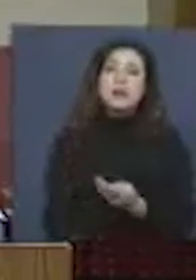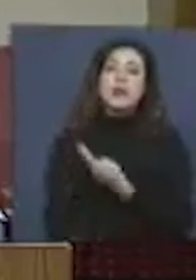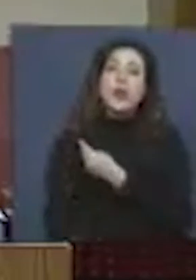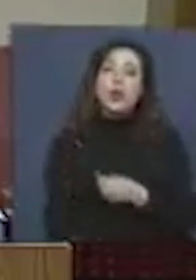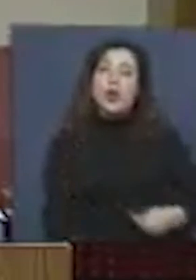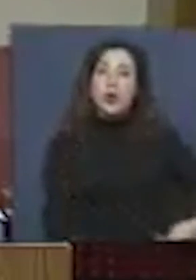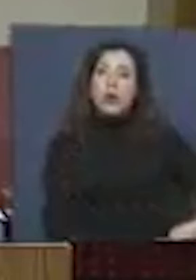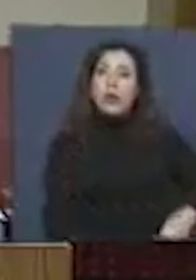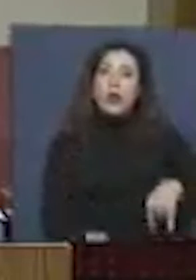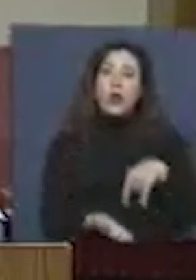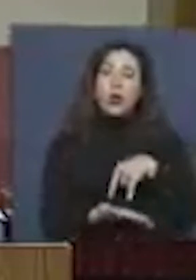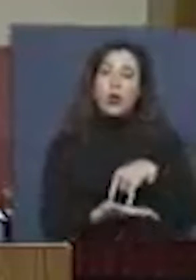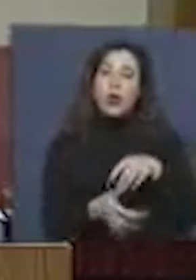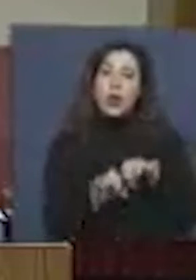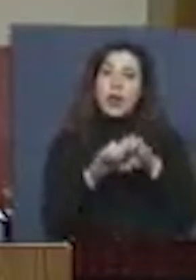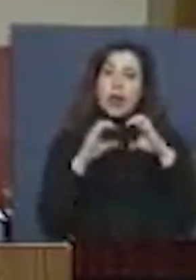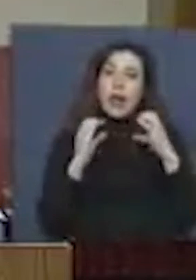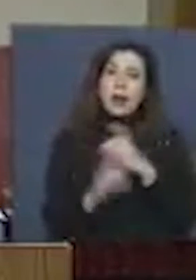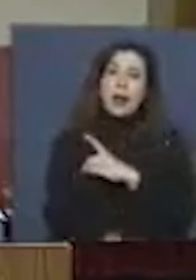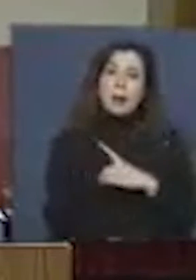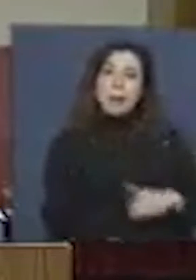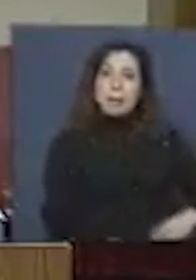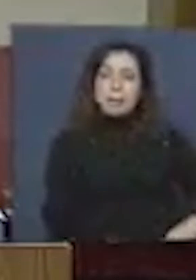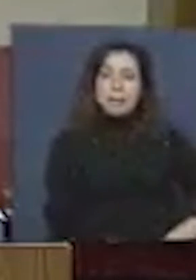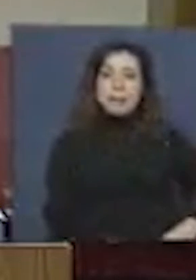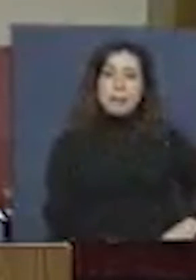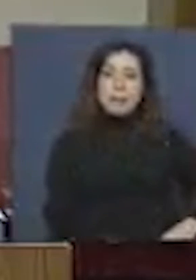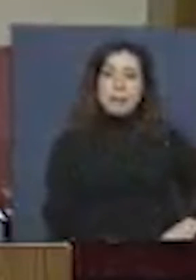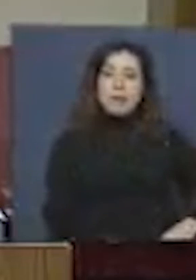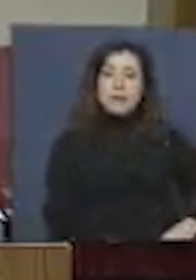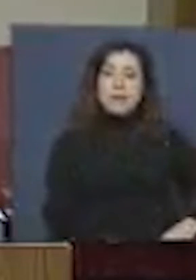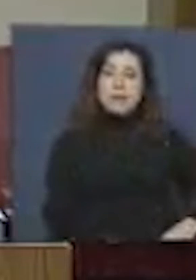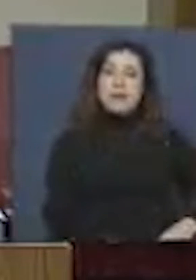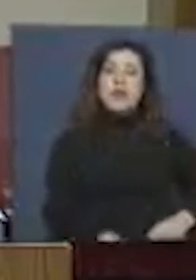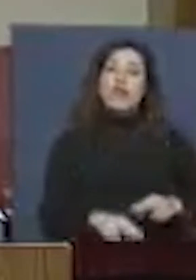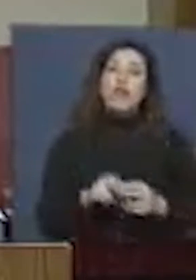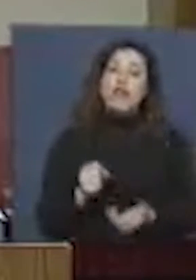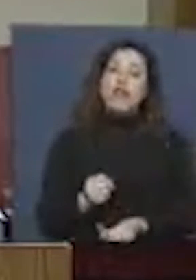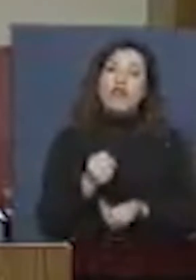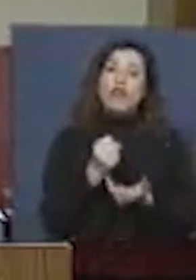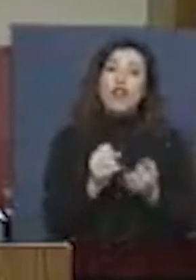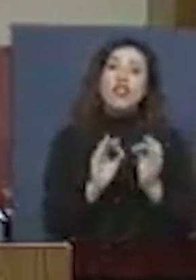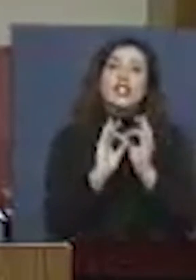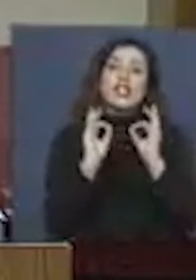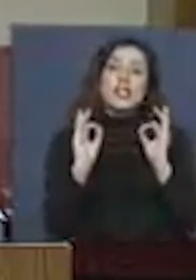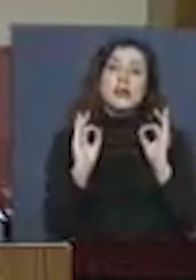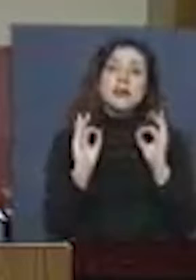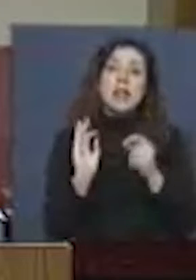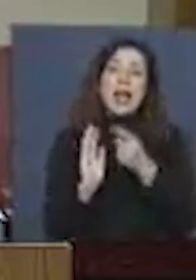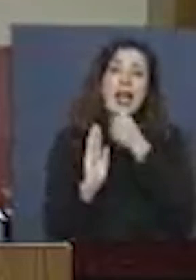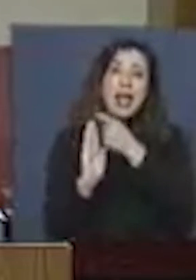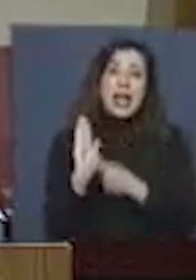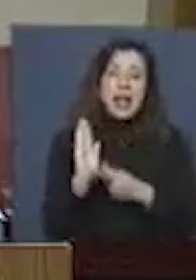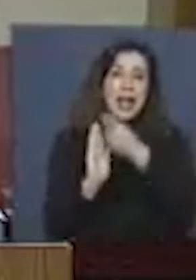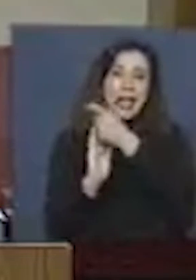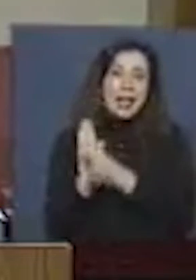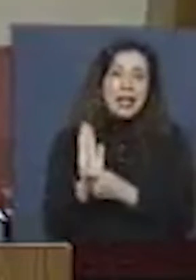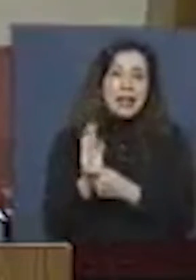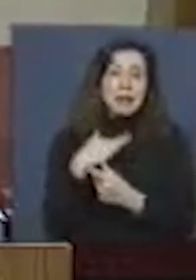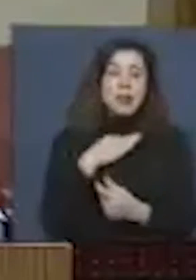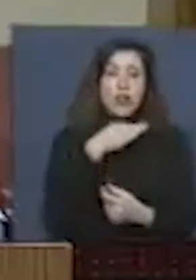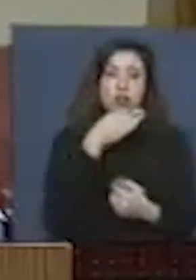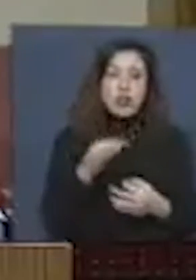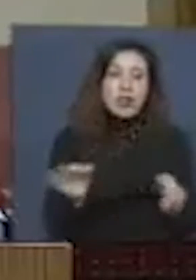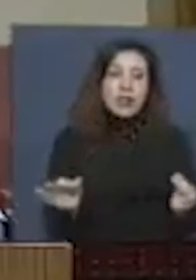desde el Congreso Nacional, desde la Cámara de Diputados, la entrega de recursos adicionales en los ítems que ya he señalado y en los que